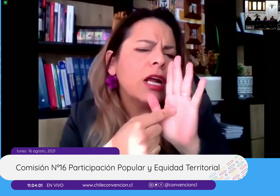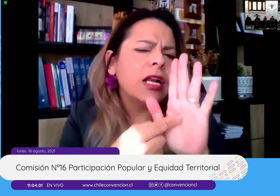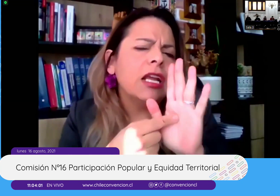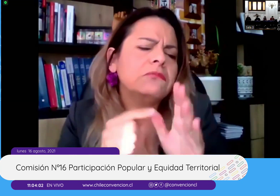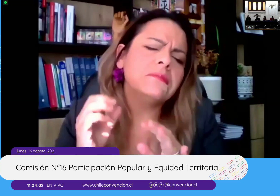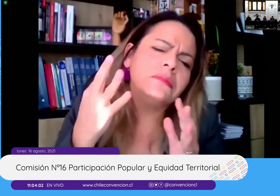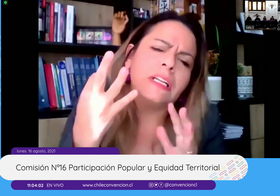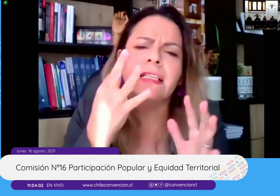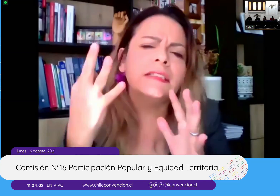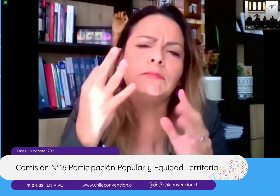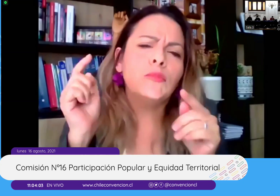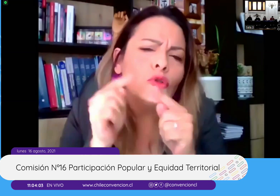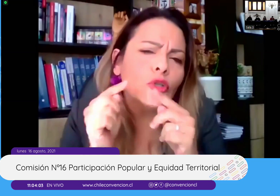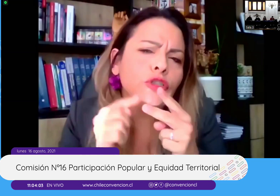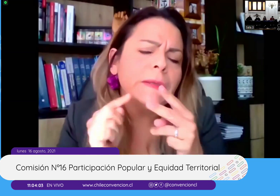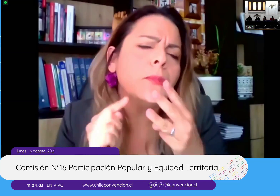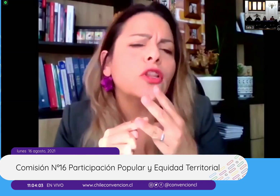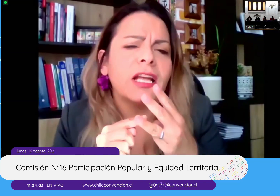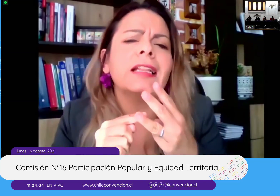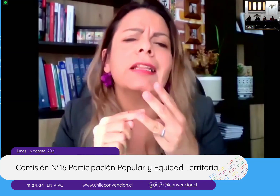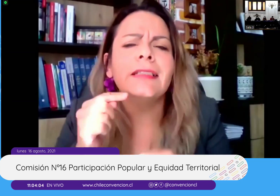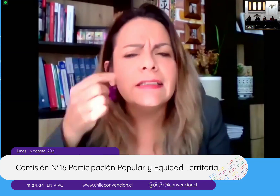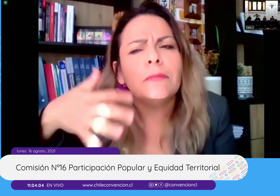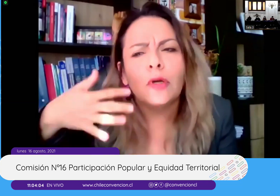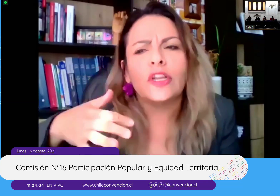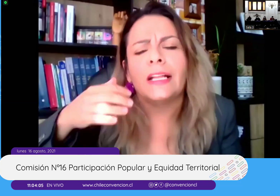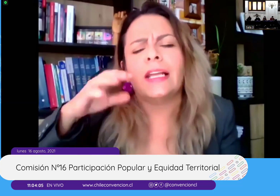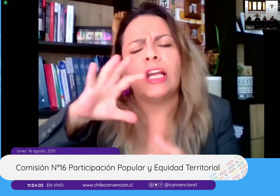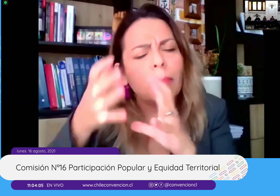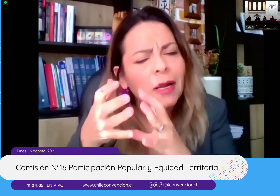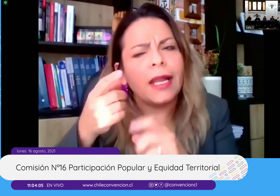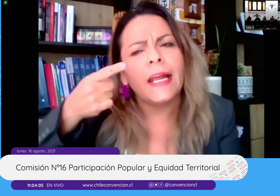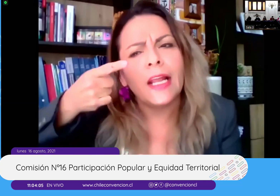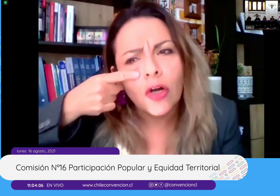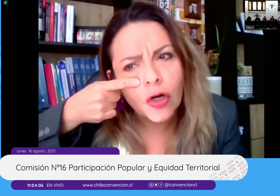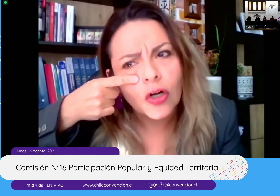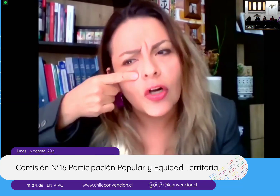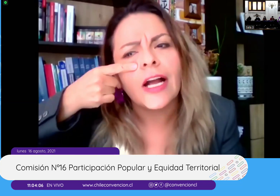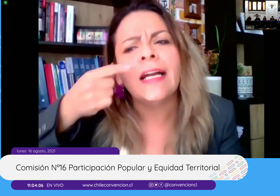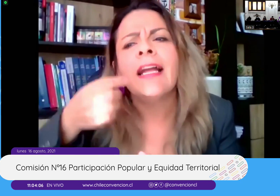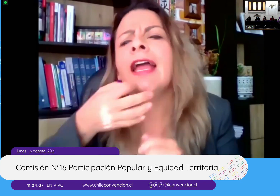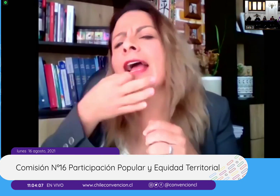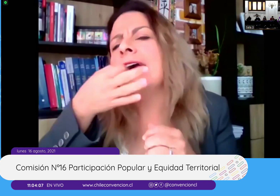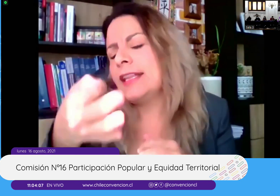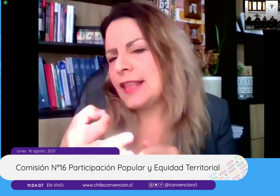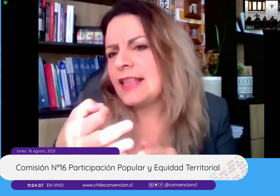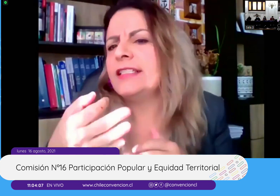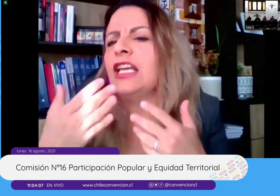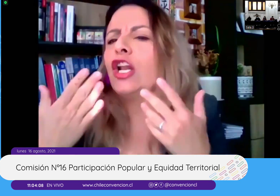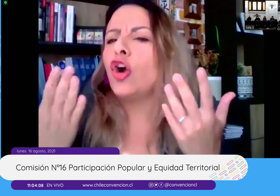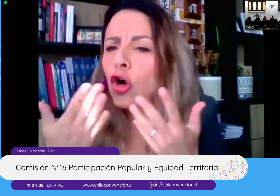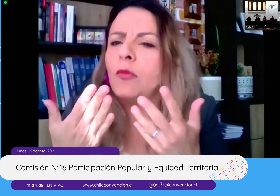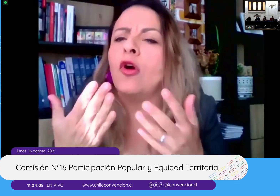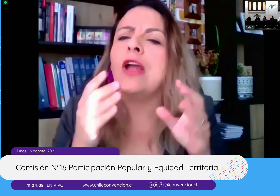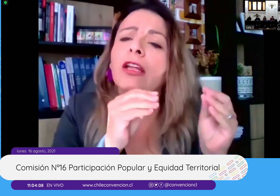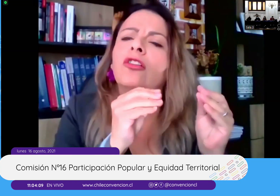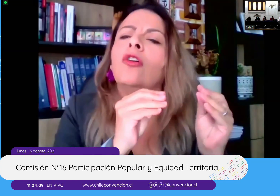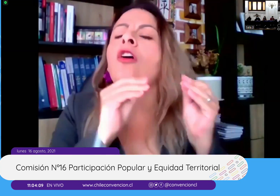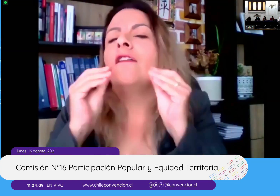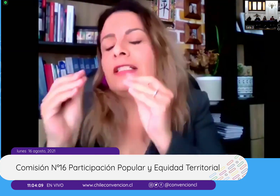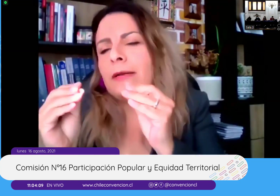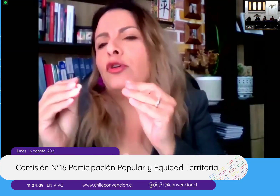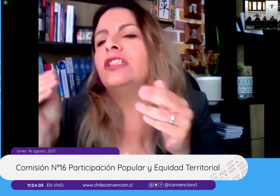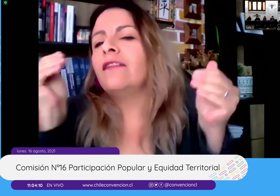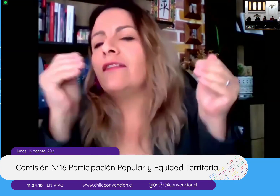voy a mostrarle 3 puntos importantes, que es importante que los manejen, los conozcan, antes de decir cómo